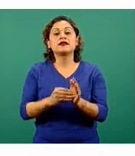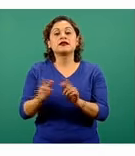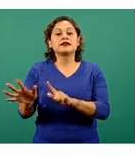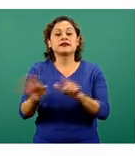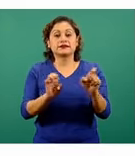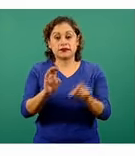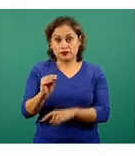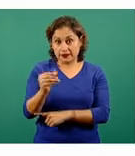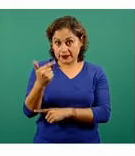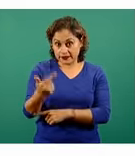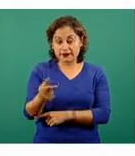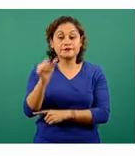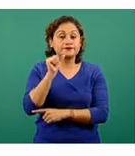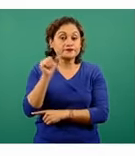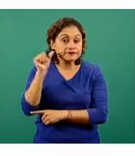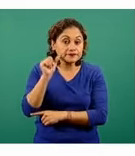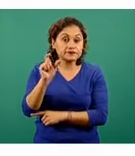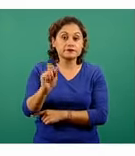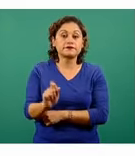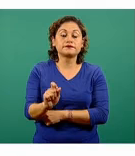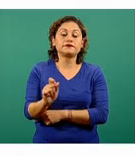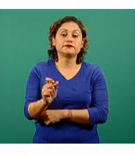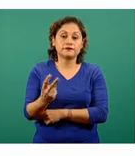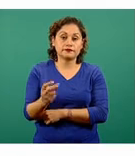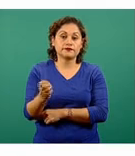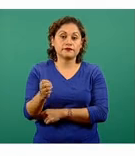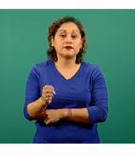64.797, para el día de ayer 22 de enero